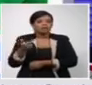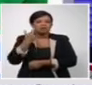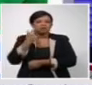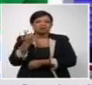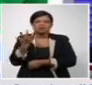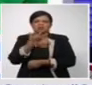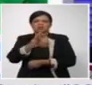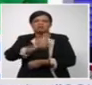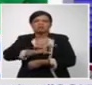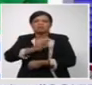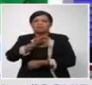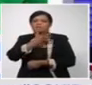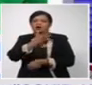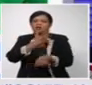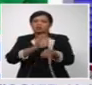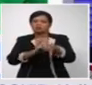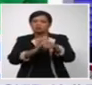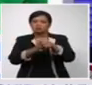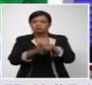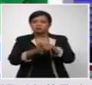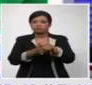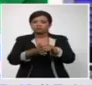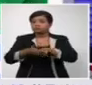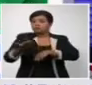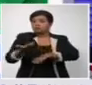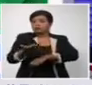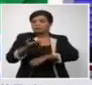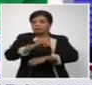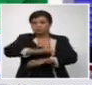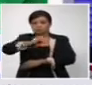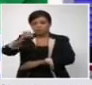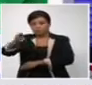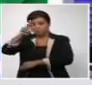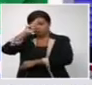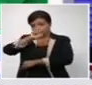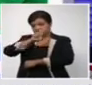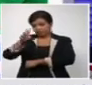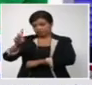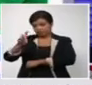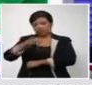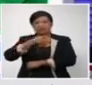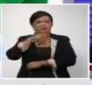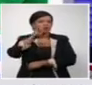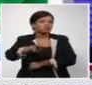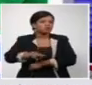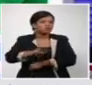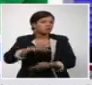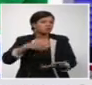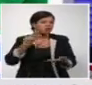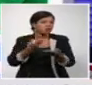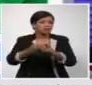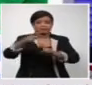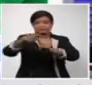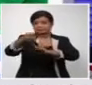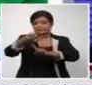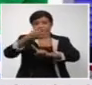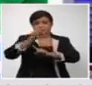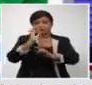e ingresar al paciente, hacer el diagnóstico y poner el tratamiento desde los primeros